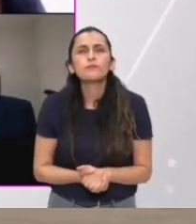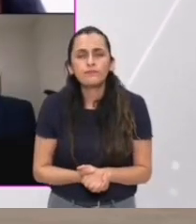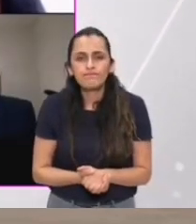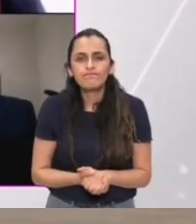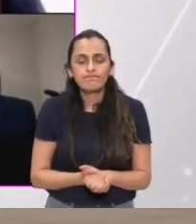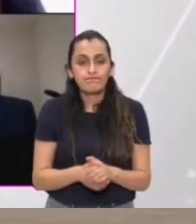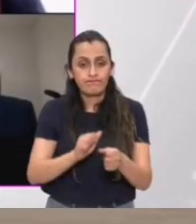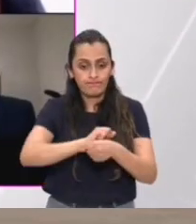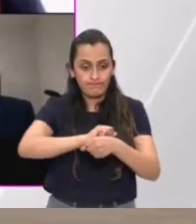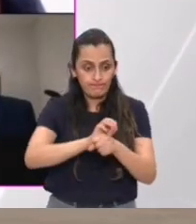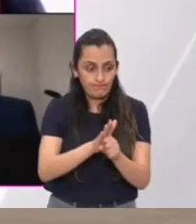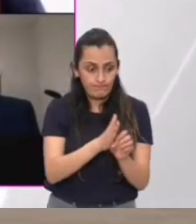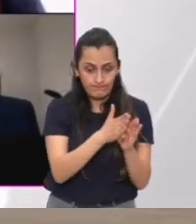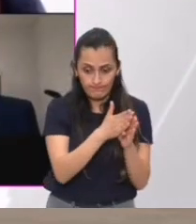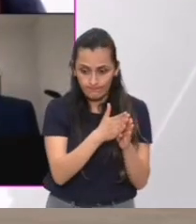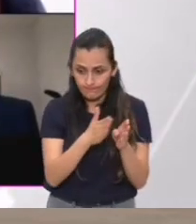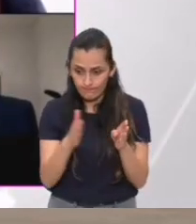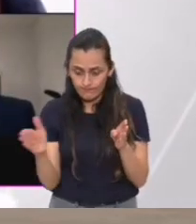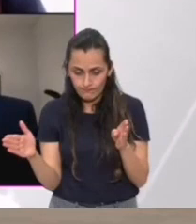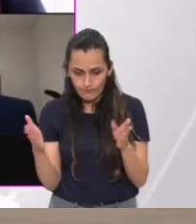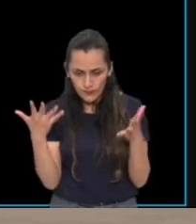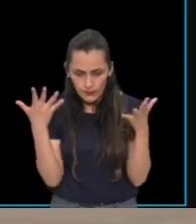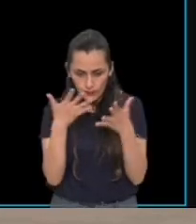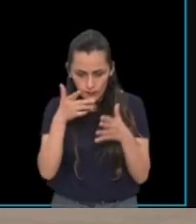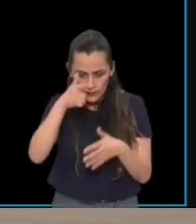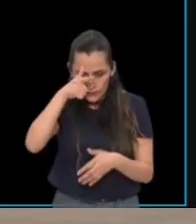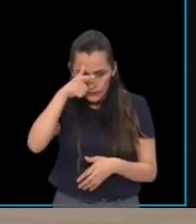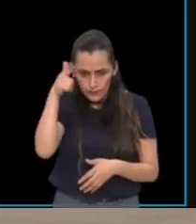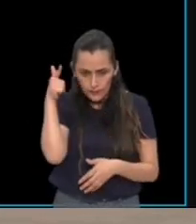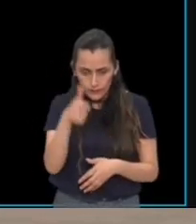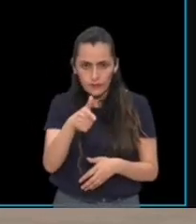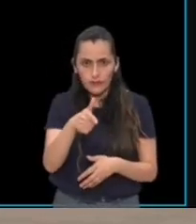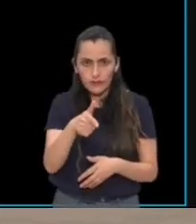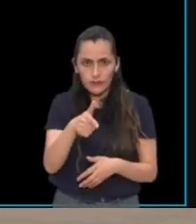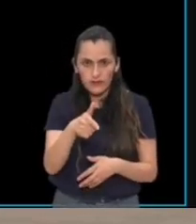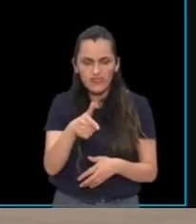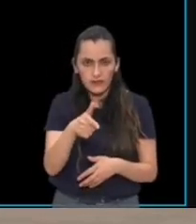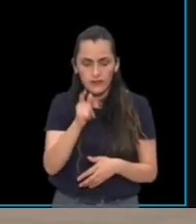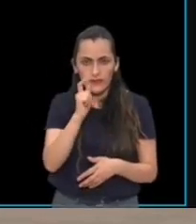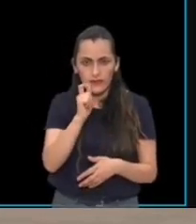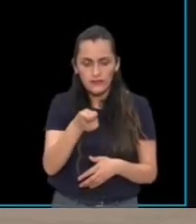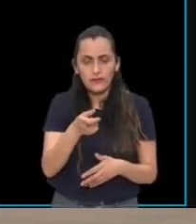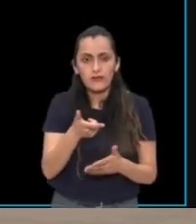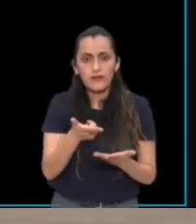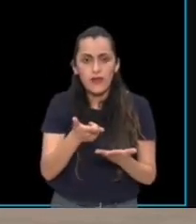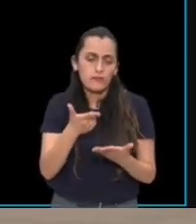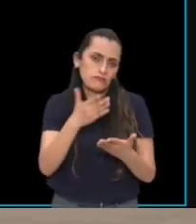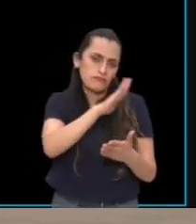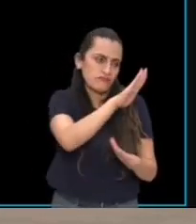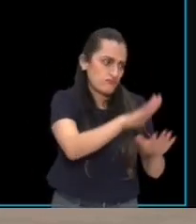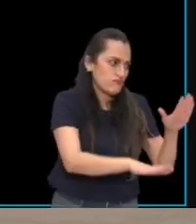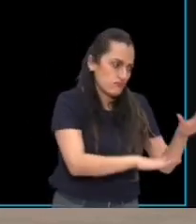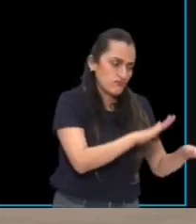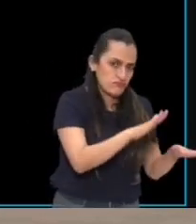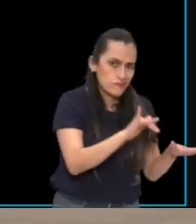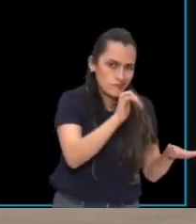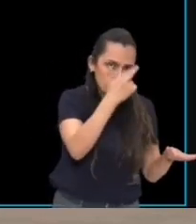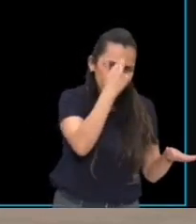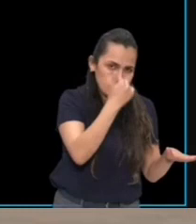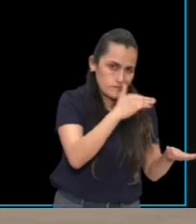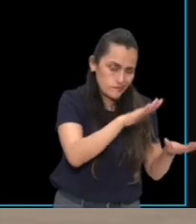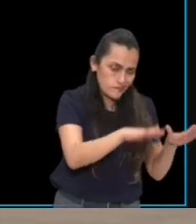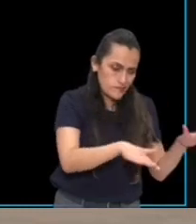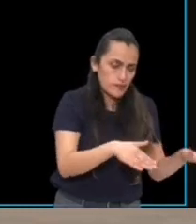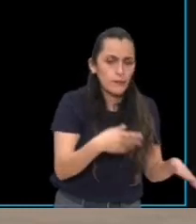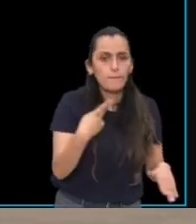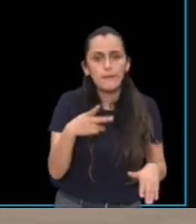la pandemia, además de la lamentable pérdida de las 200,000 mexicanas y mexicanos, es la importancia de